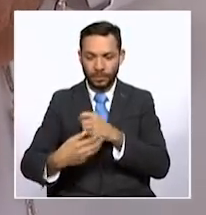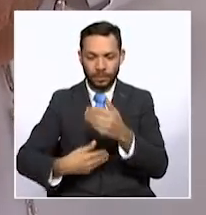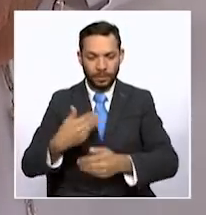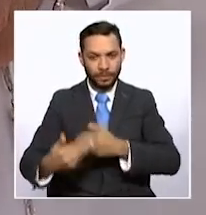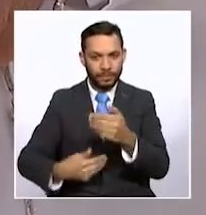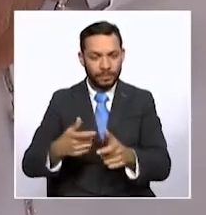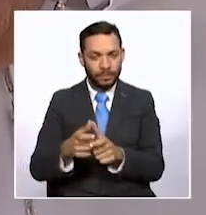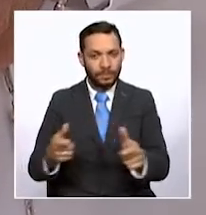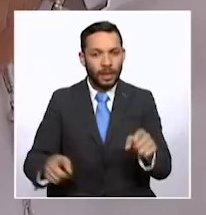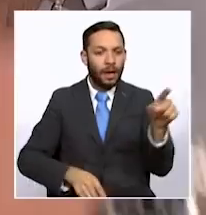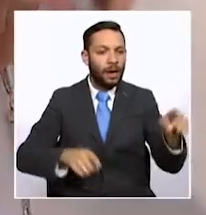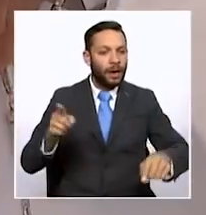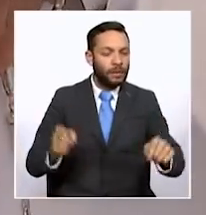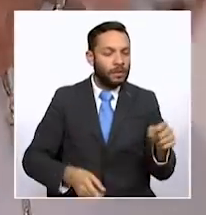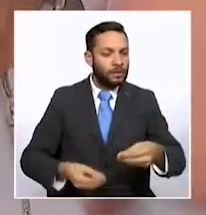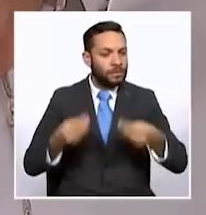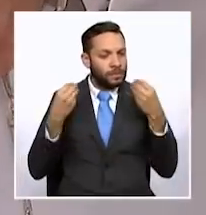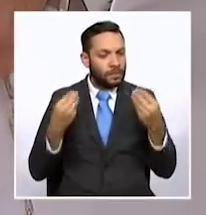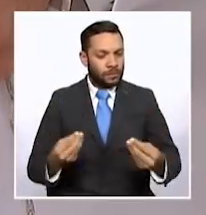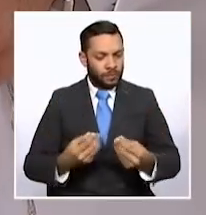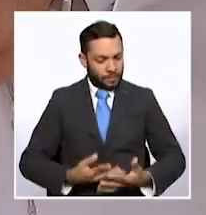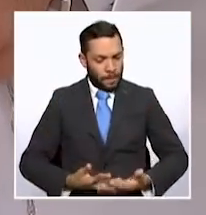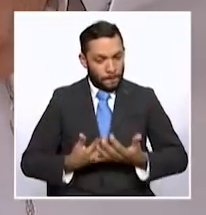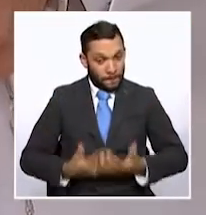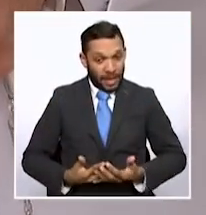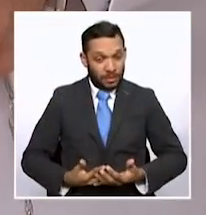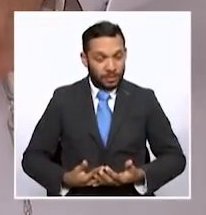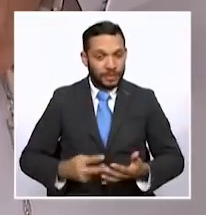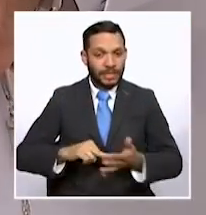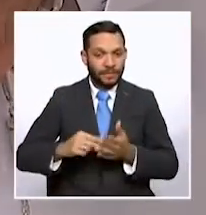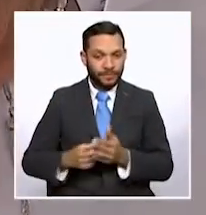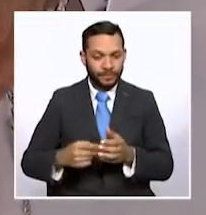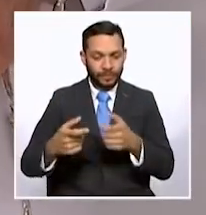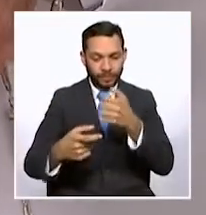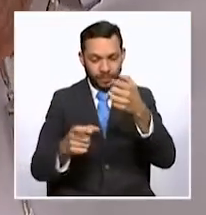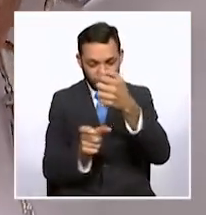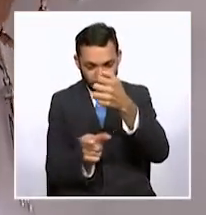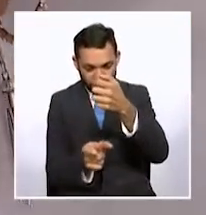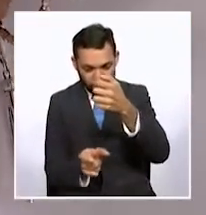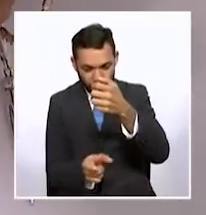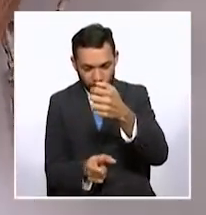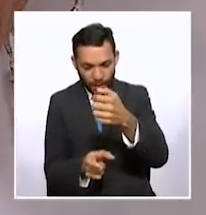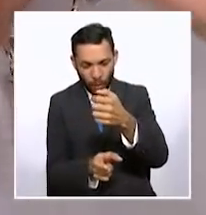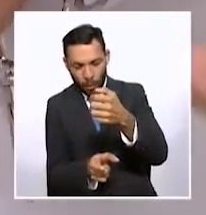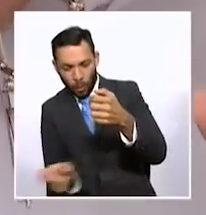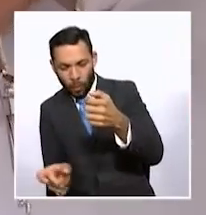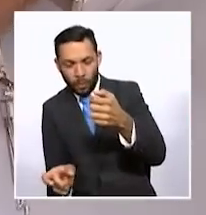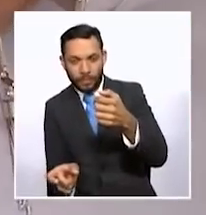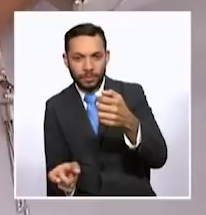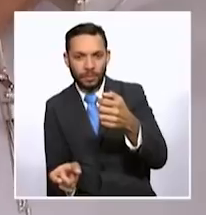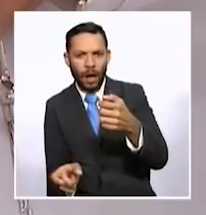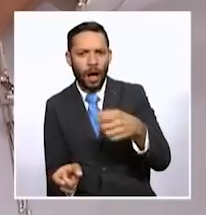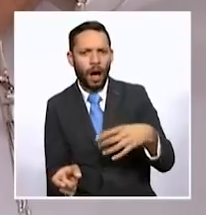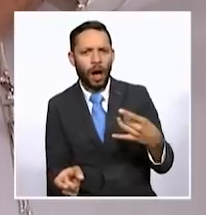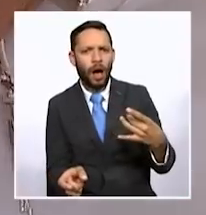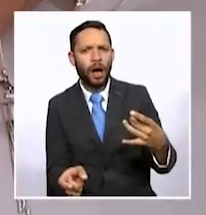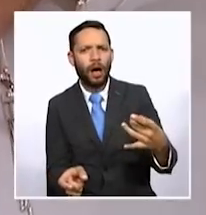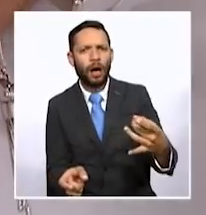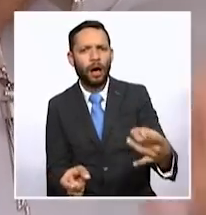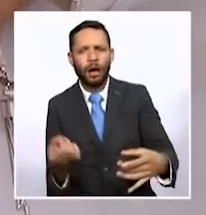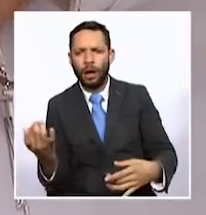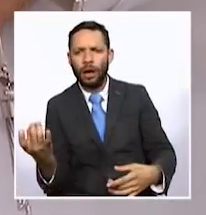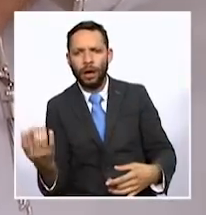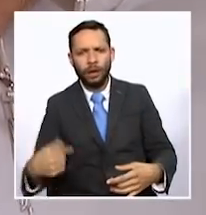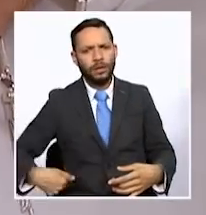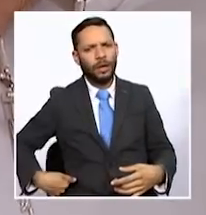mucho peso, estos discos se empiezan a salir hacia adelante o hacia atrás, y eso es lo que genera las hernias discales y la compresión a nivel